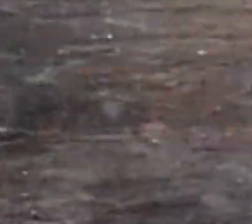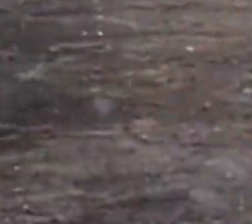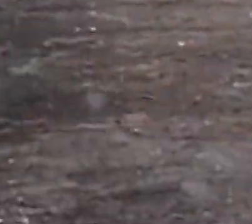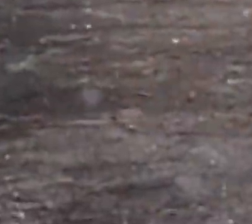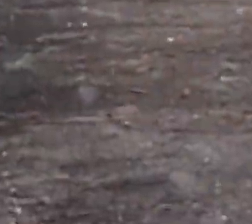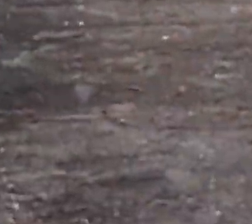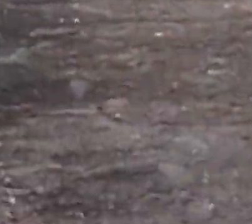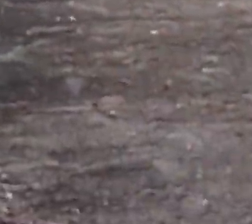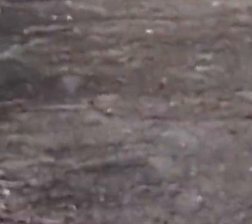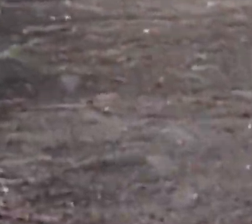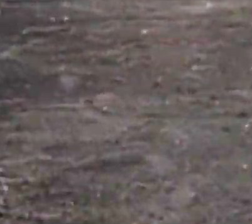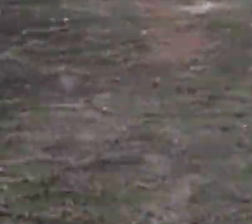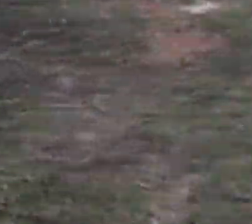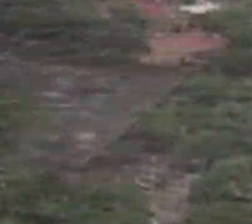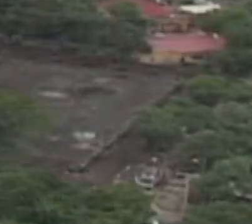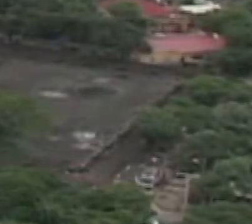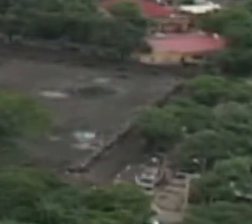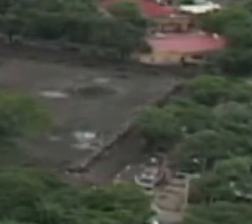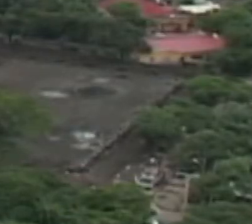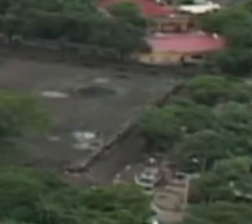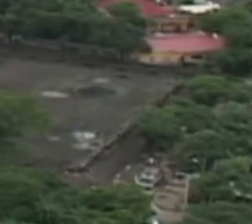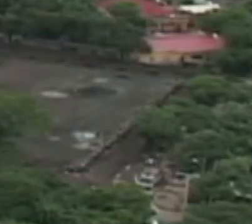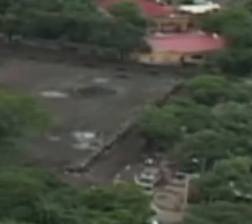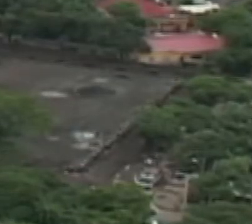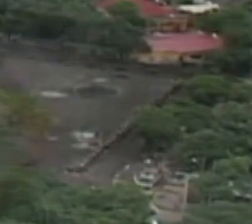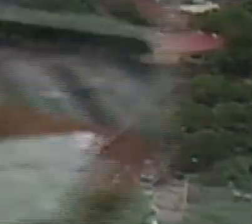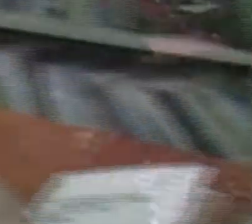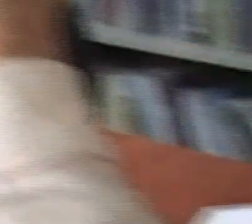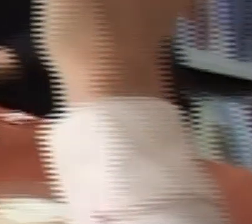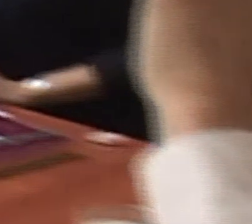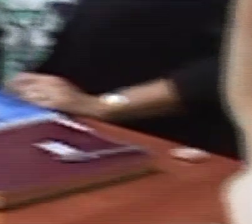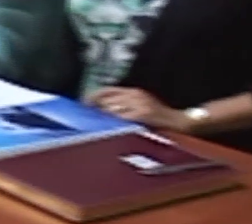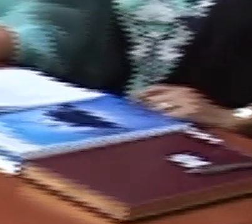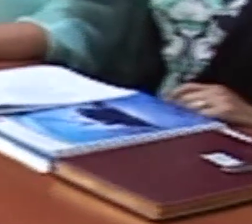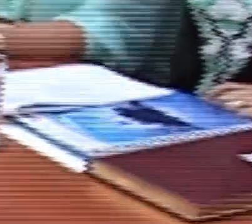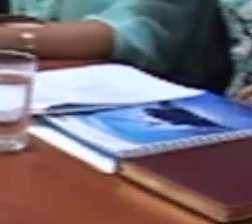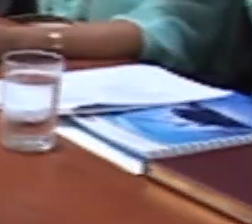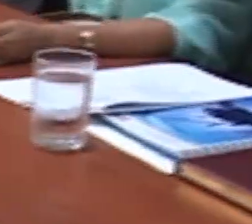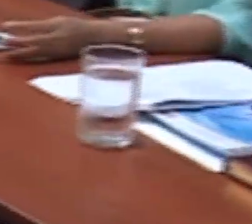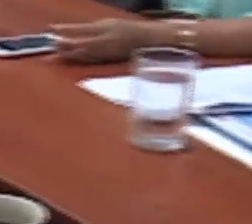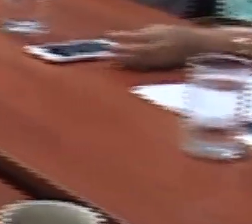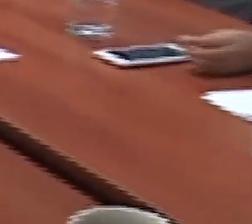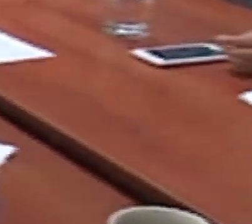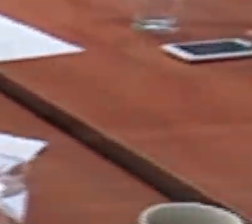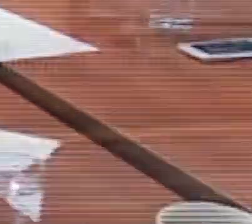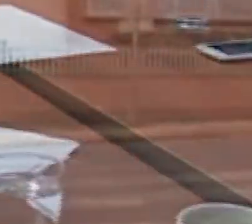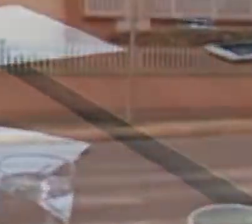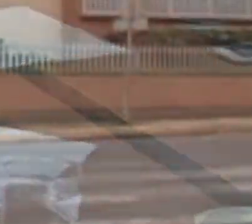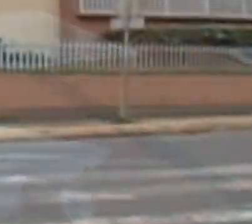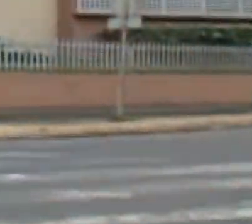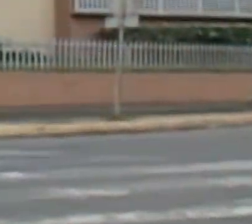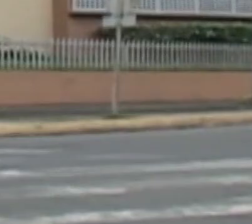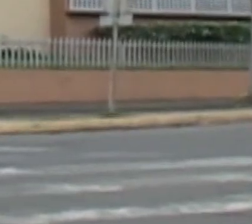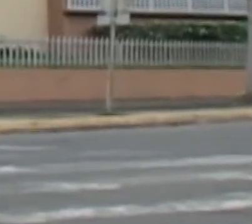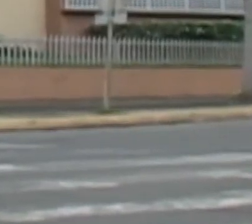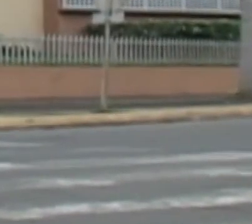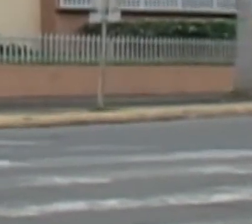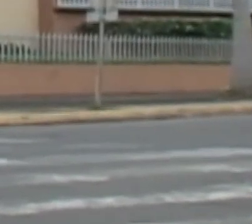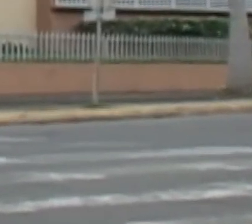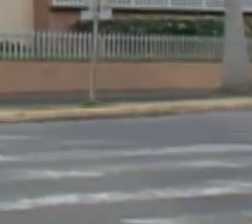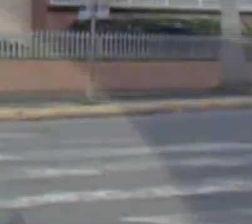sentido tenemos que ver cómo nuestras verduras, nuestras hortalizas, nuestras frutas pueden ser más sanas todavía. Me parece que usted